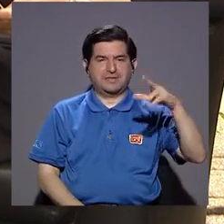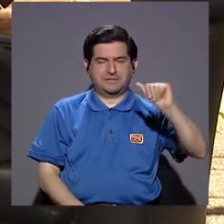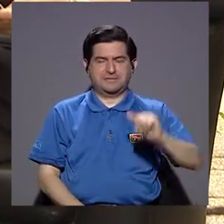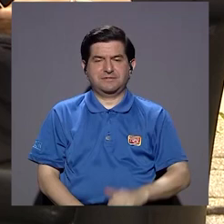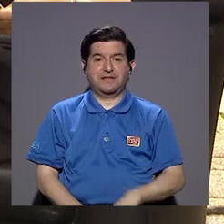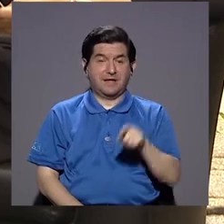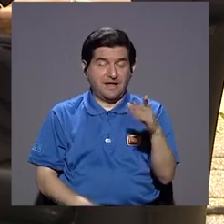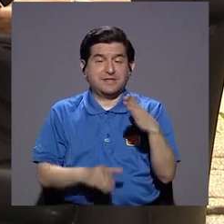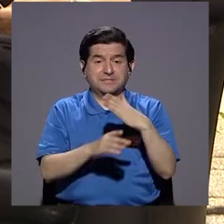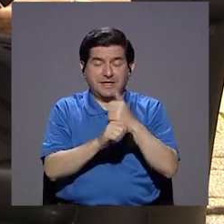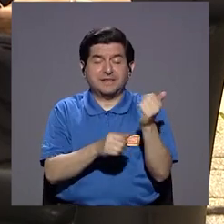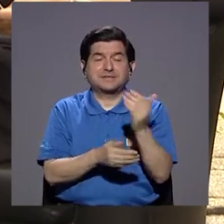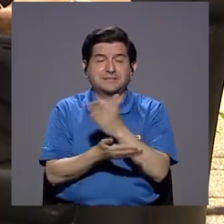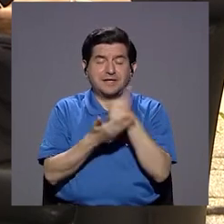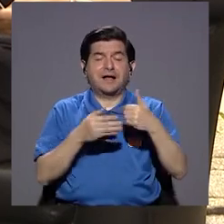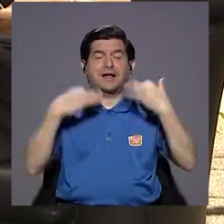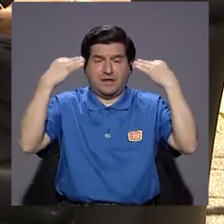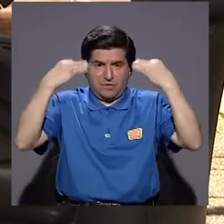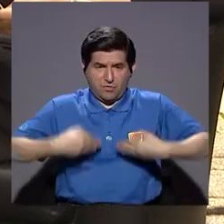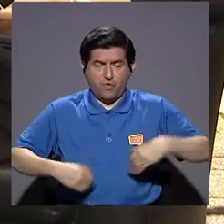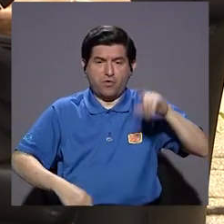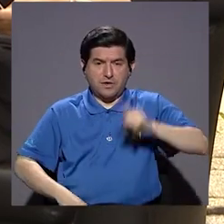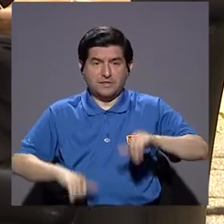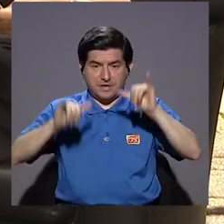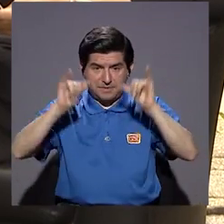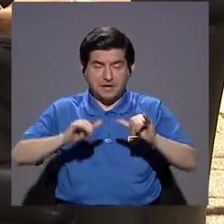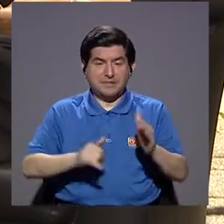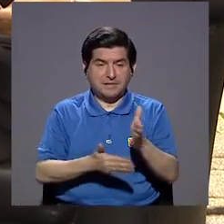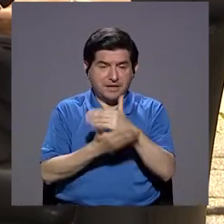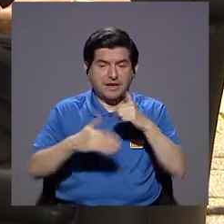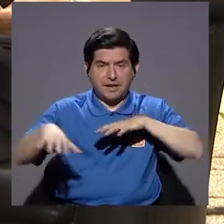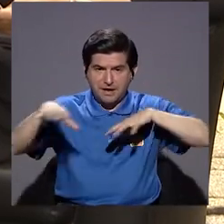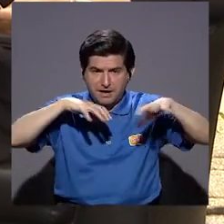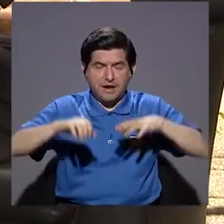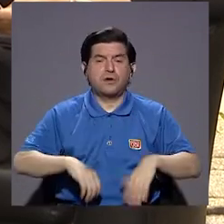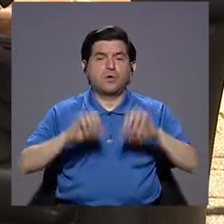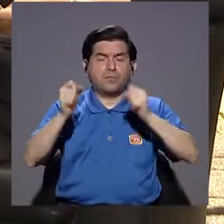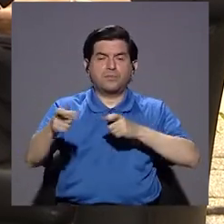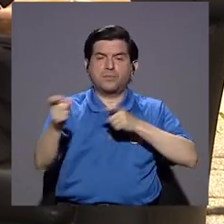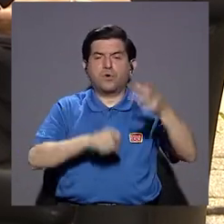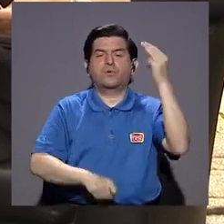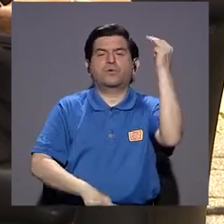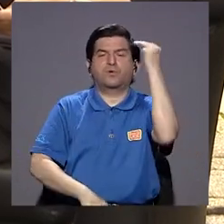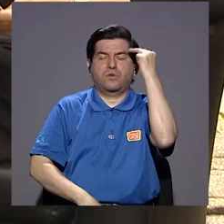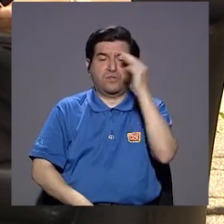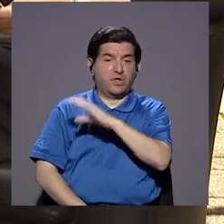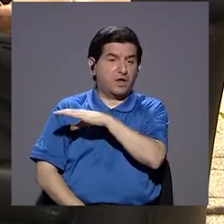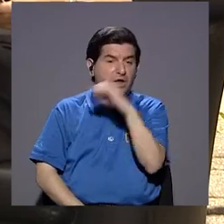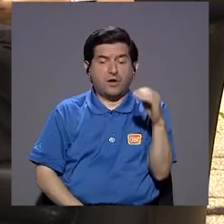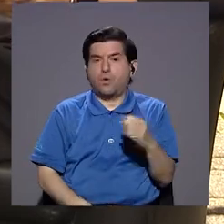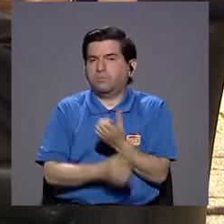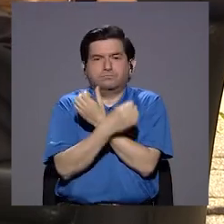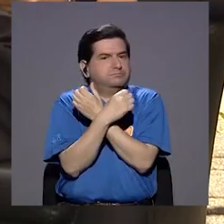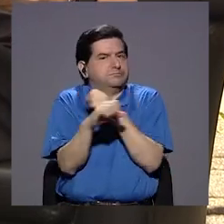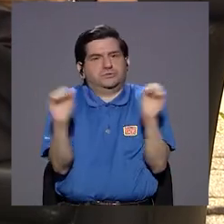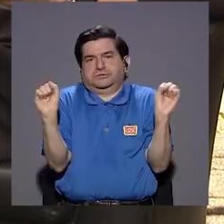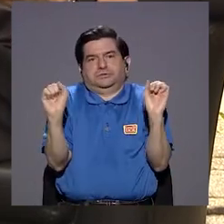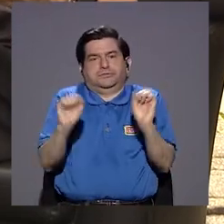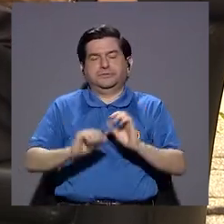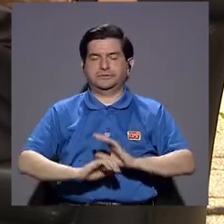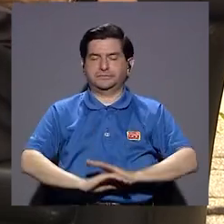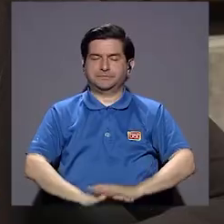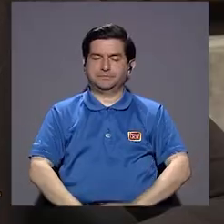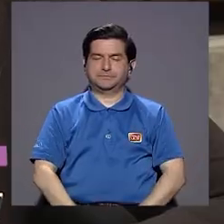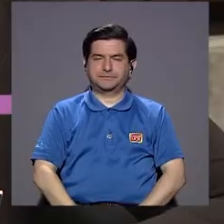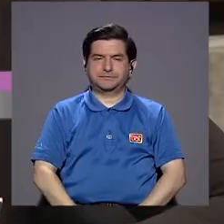fuera haciendo algo físico, porque tenían que mantenerse haciendo algo para realmente dominar la mente, si no era